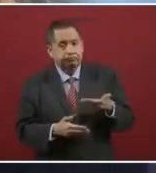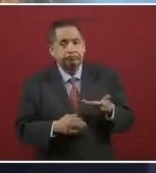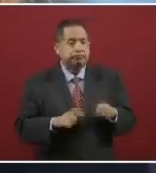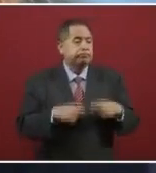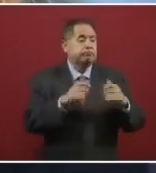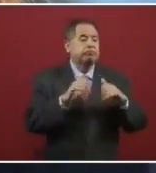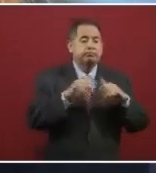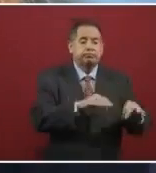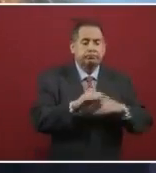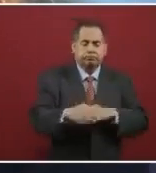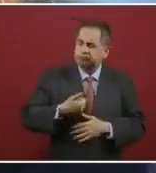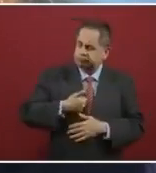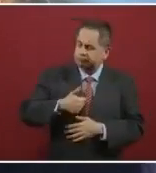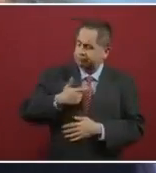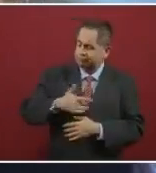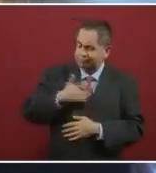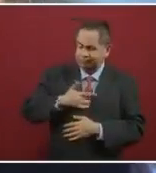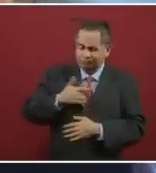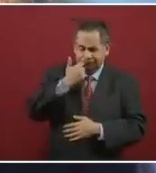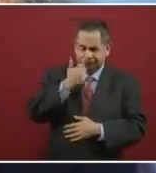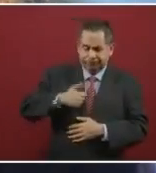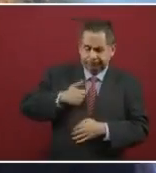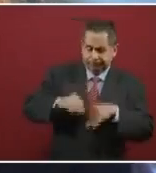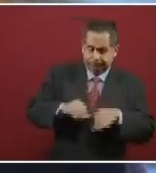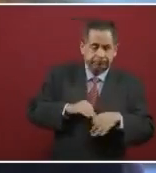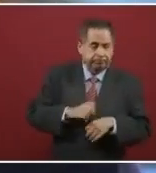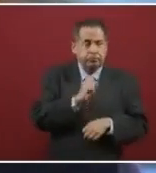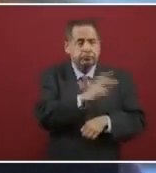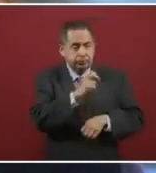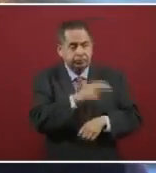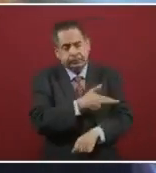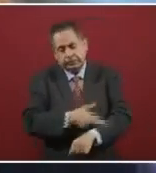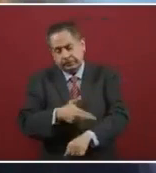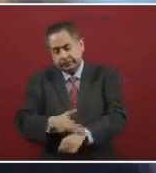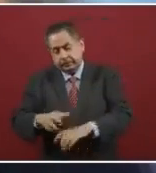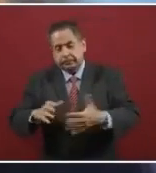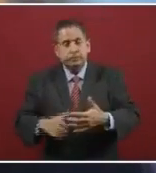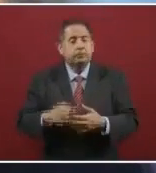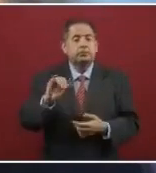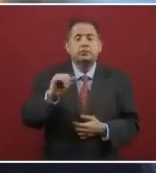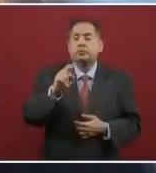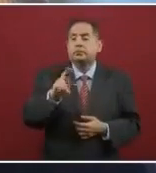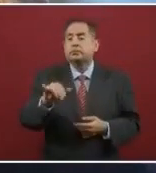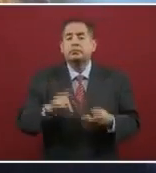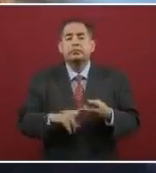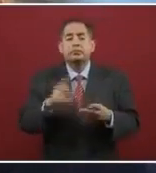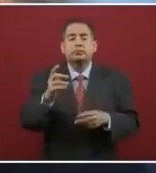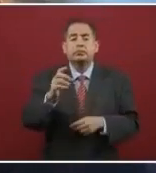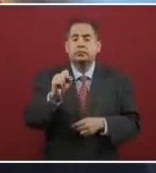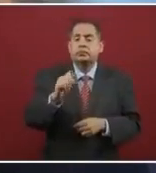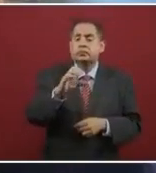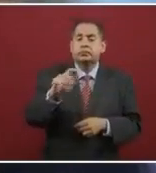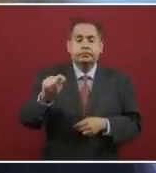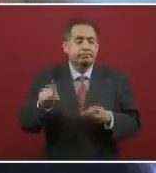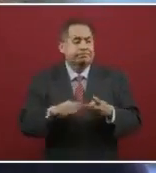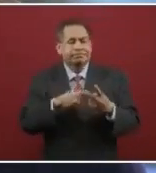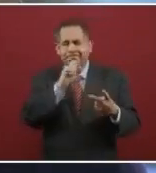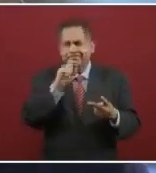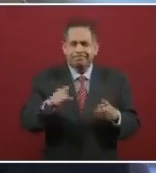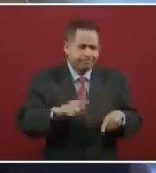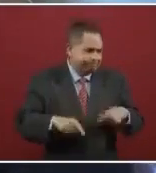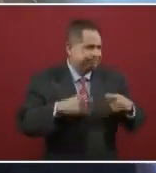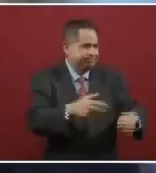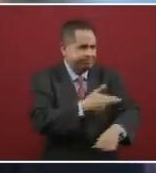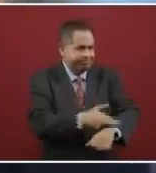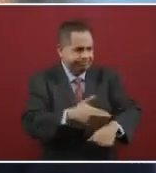empleos, autoempleo y actividades productivas, que lo estamos también coordinando con el INAES y con la Secretaría del Trabajo. Solicitaron continuar